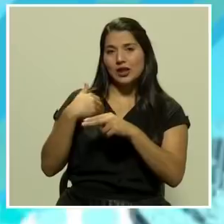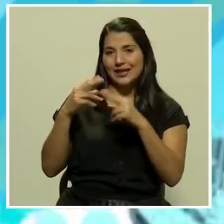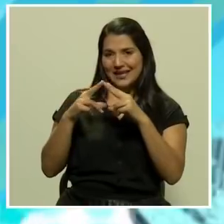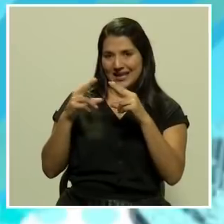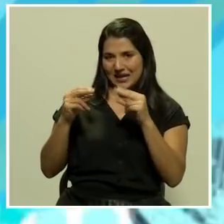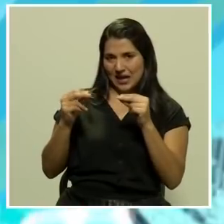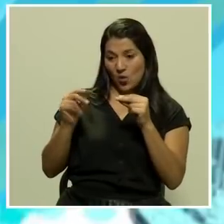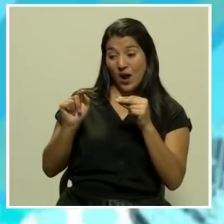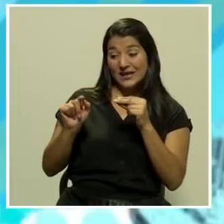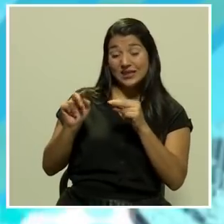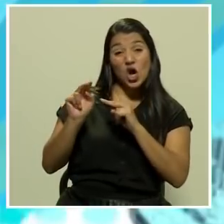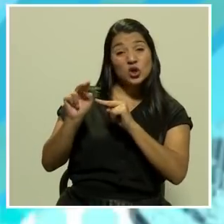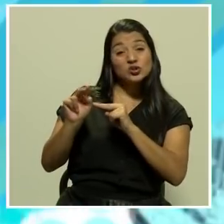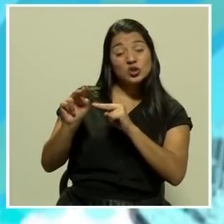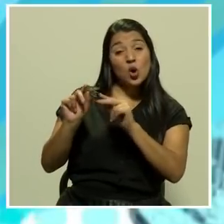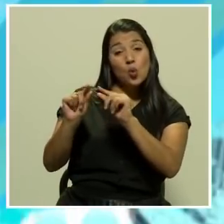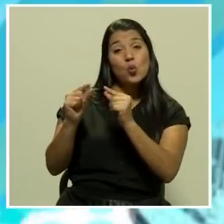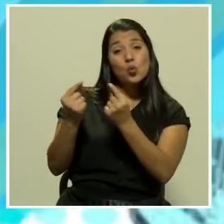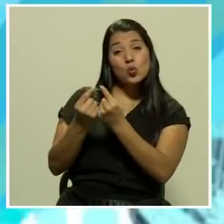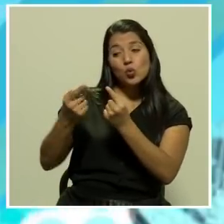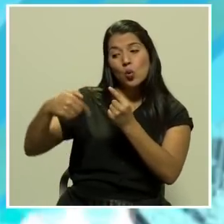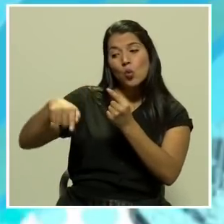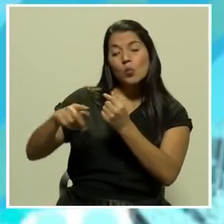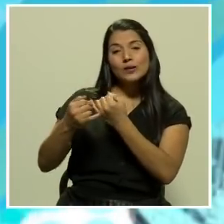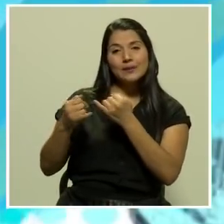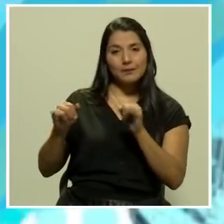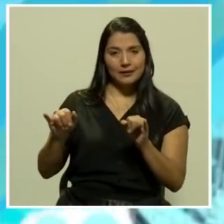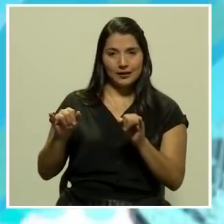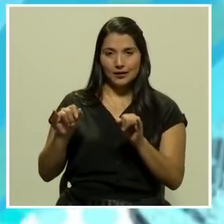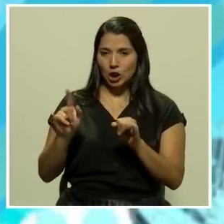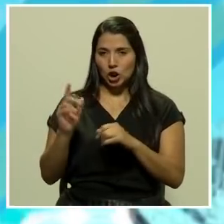un grupo pues, prácticamente independiente.